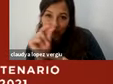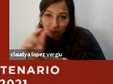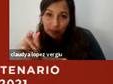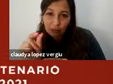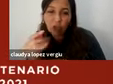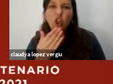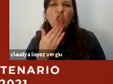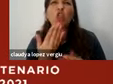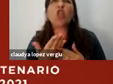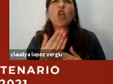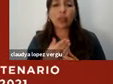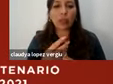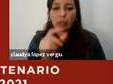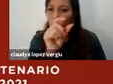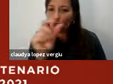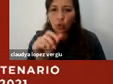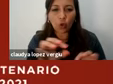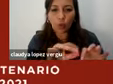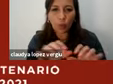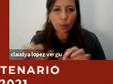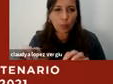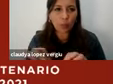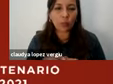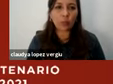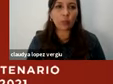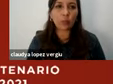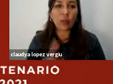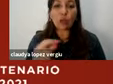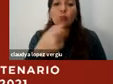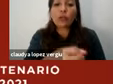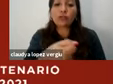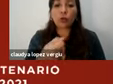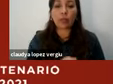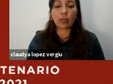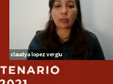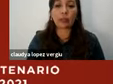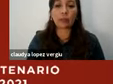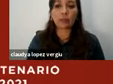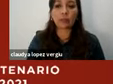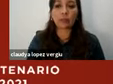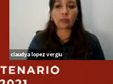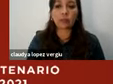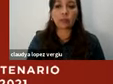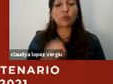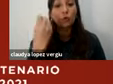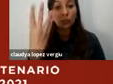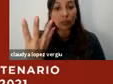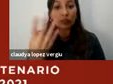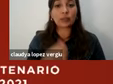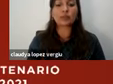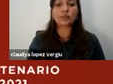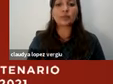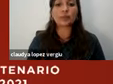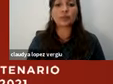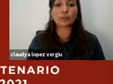en dónde está ubicado todo el lugar donde se pueden adquirir para las compras, ¿no? Muy bien, Usiela,